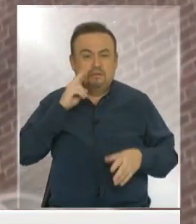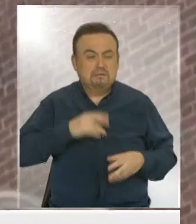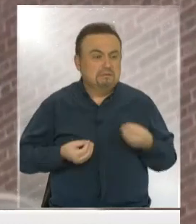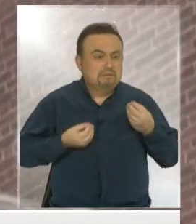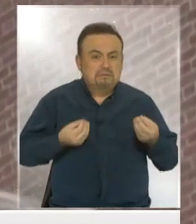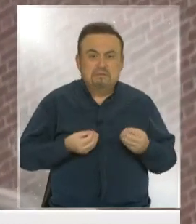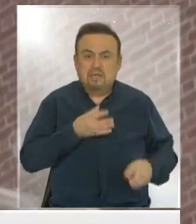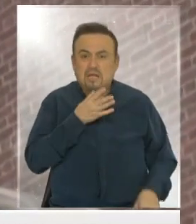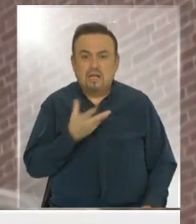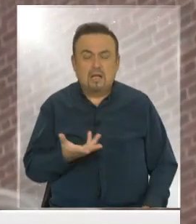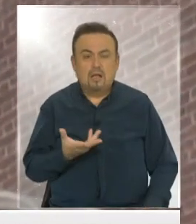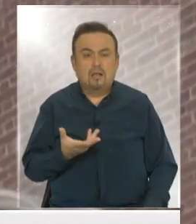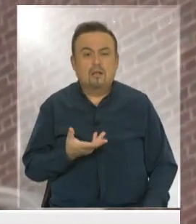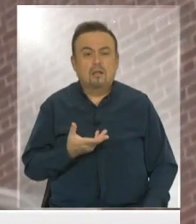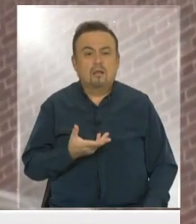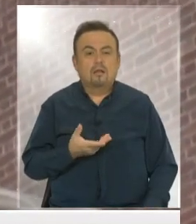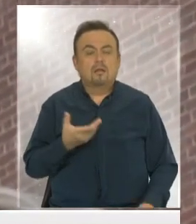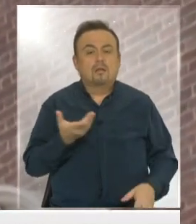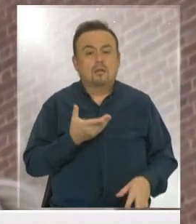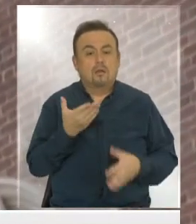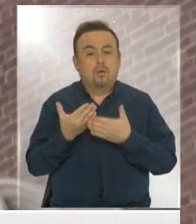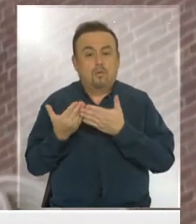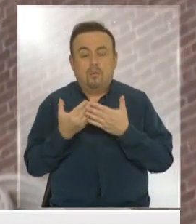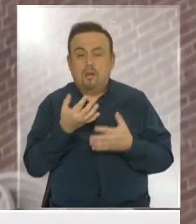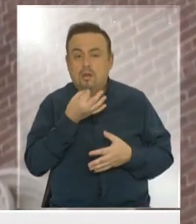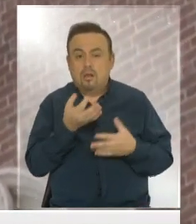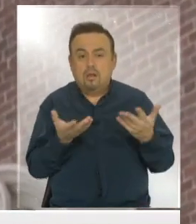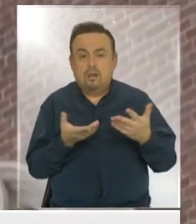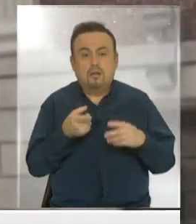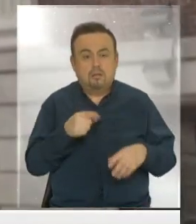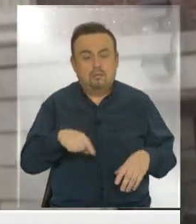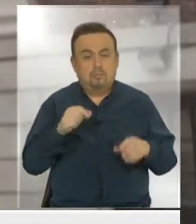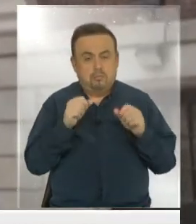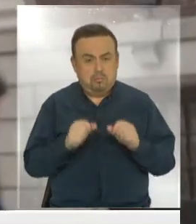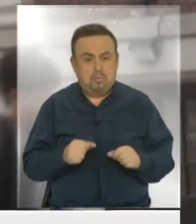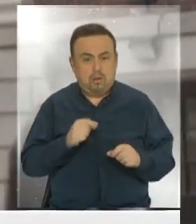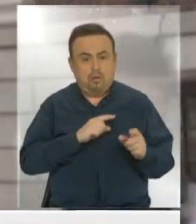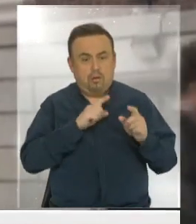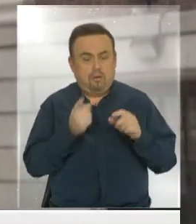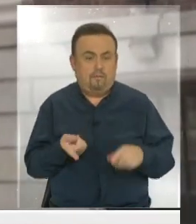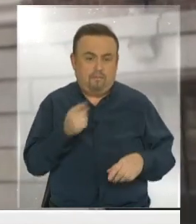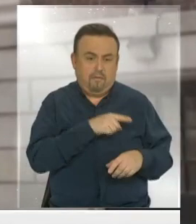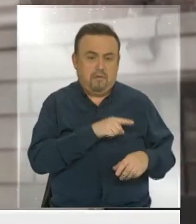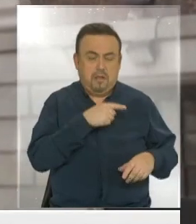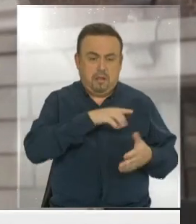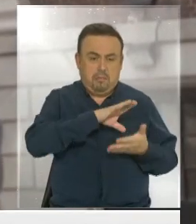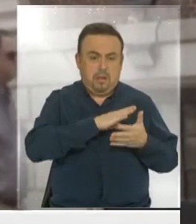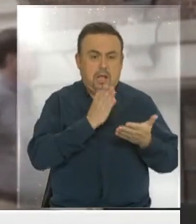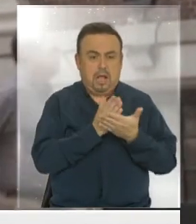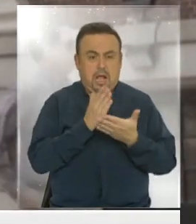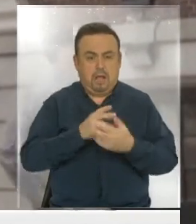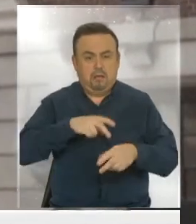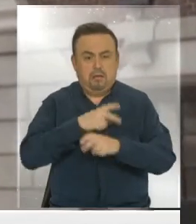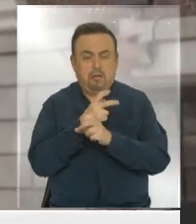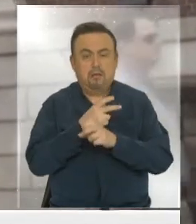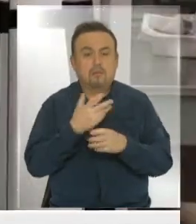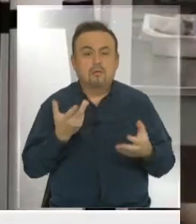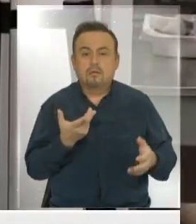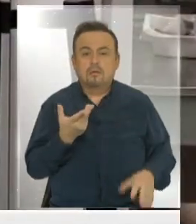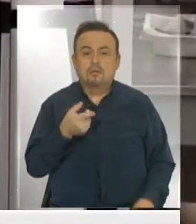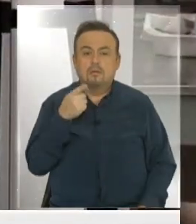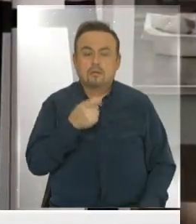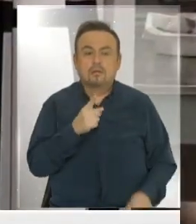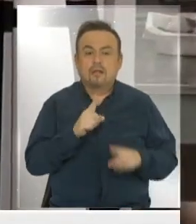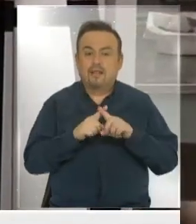qué hacer. Claro, porque sabes lo que decían los estudiantes, que en el fondo ellos podrían haber retornado a su país y hacer estas clases de manera online. Pero